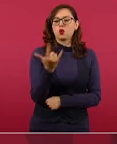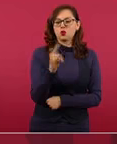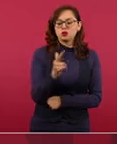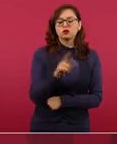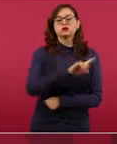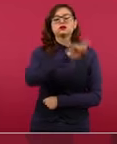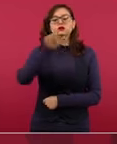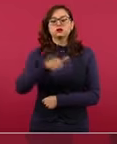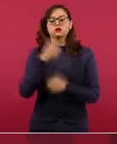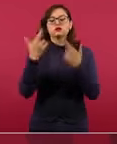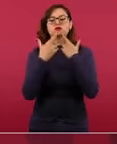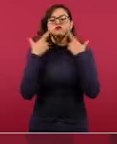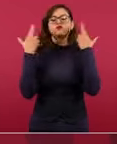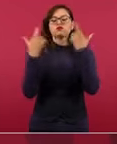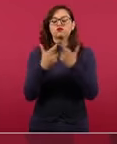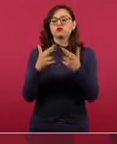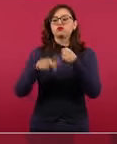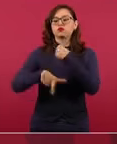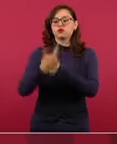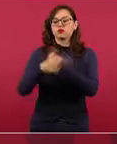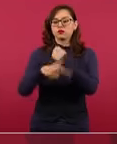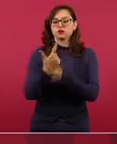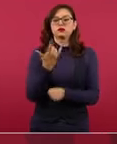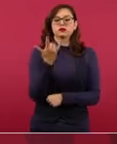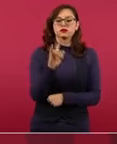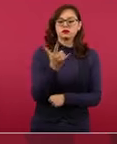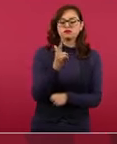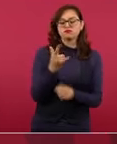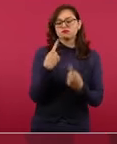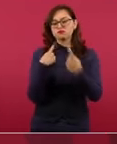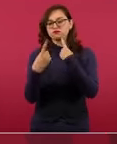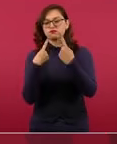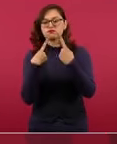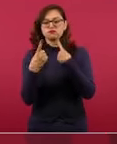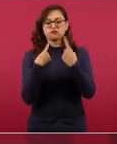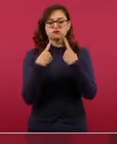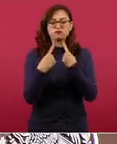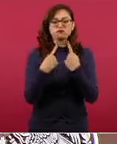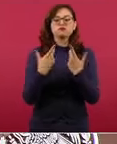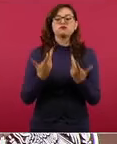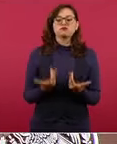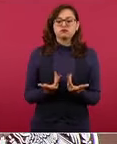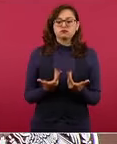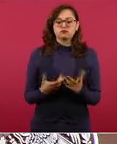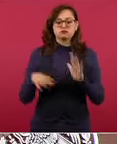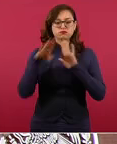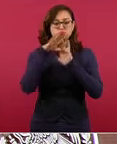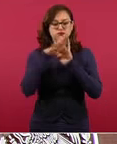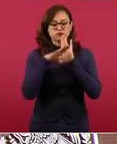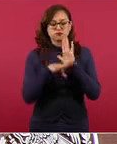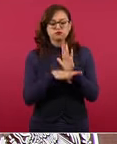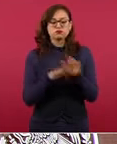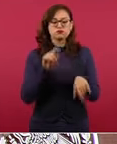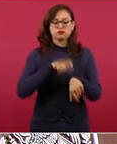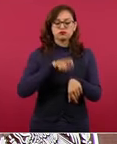12 todavía está definiéndose la agenda